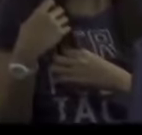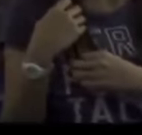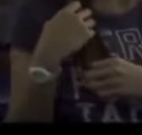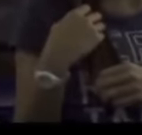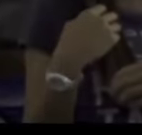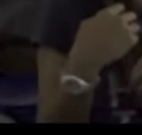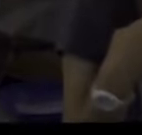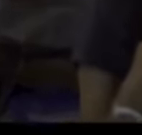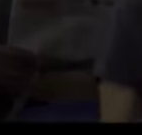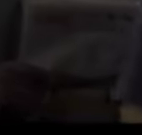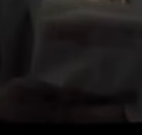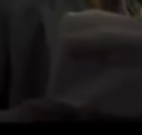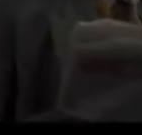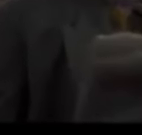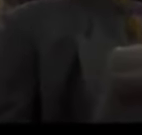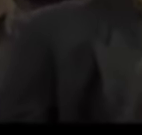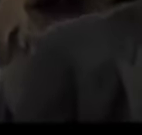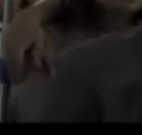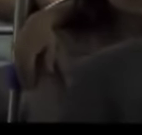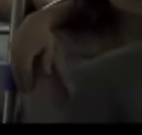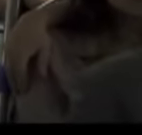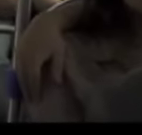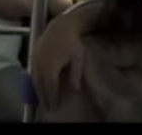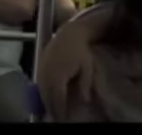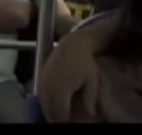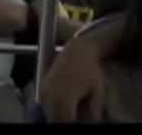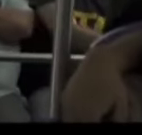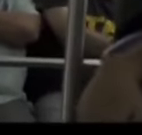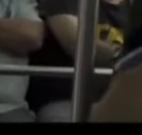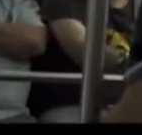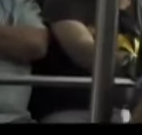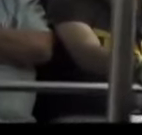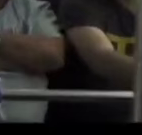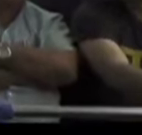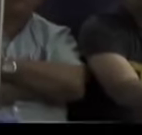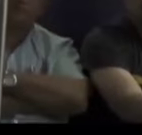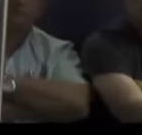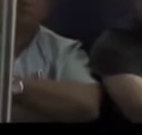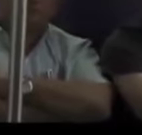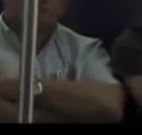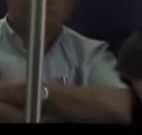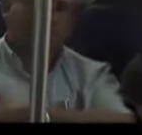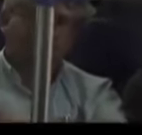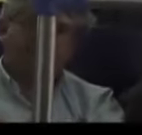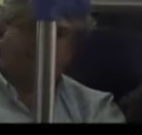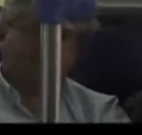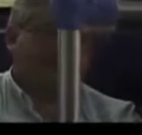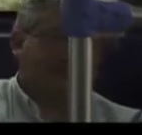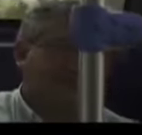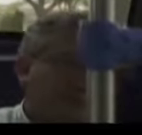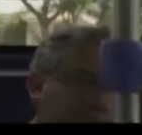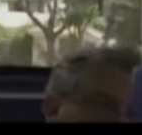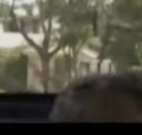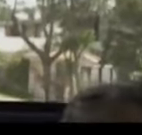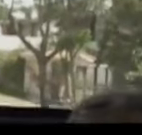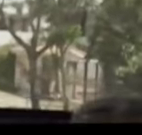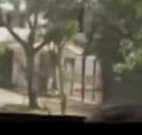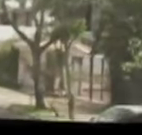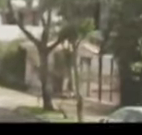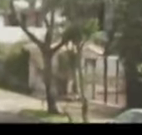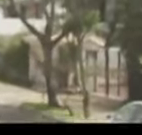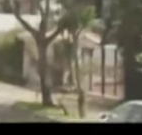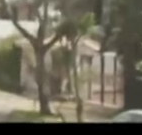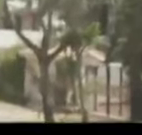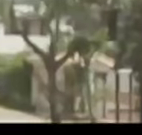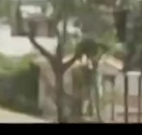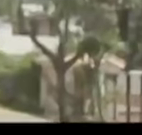situación económica, edad o identidad de género, todos somos distintos, pero con los mismos derechos. Exígelos, porque